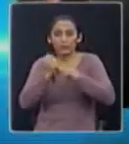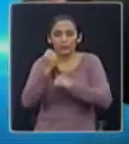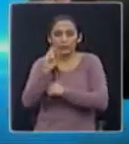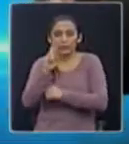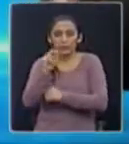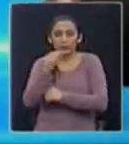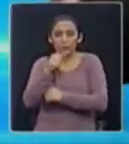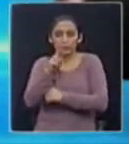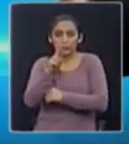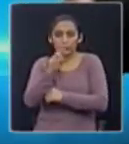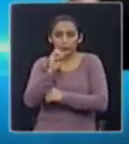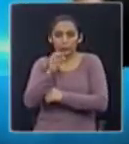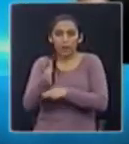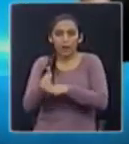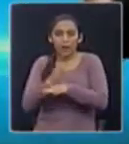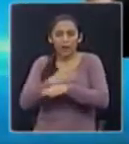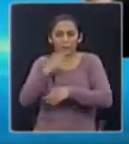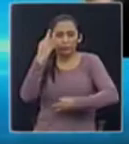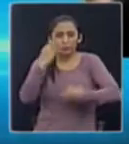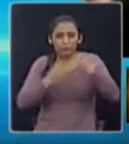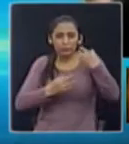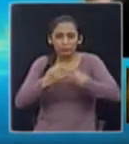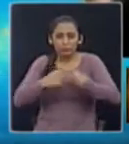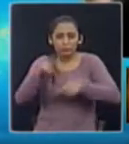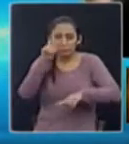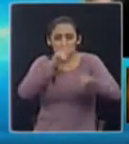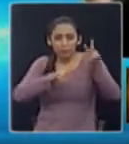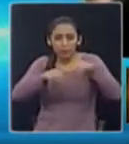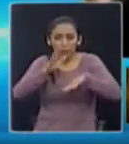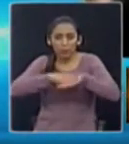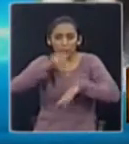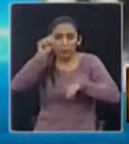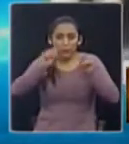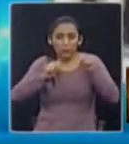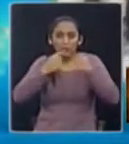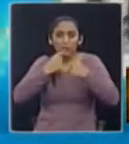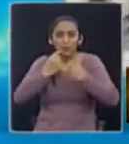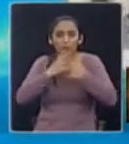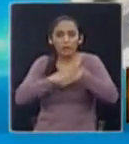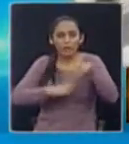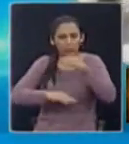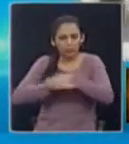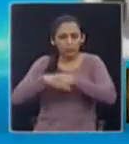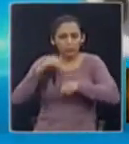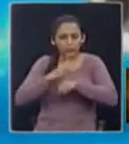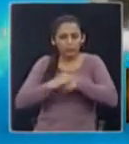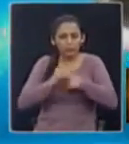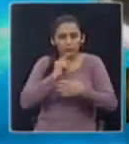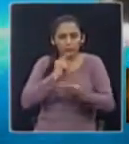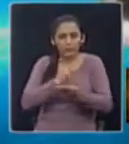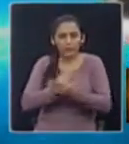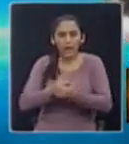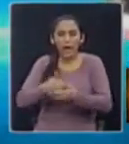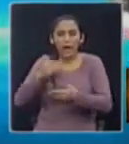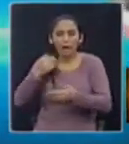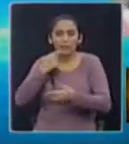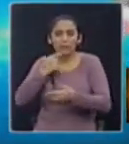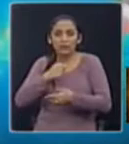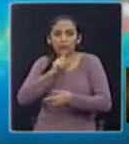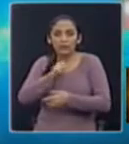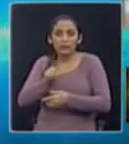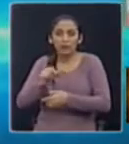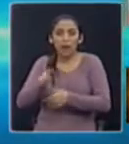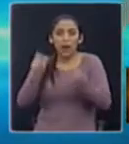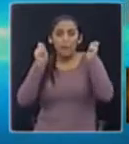de proceso por el Tribunal de Garantías Penales de Loja. Estas personas eran procesadas por un presunto delito de paralización de servicios públicos debido al